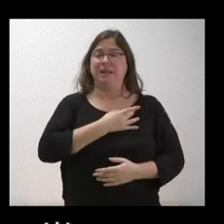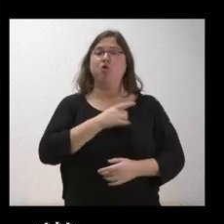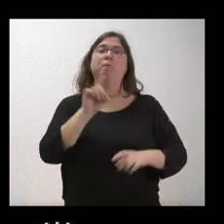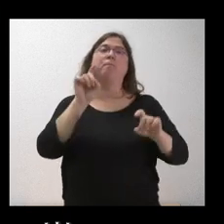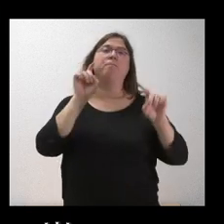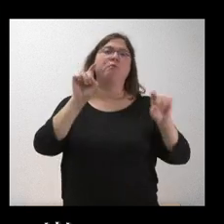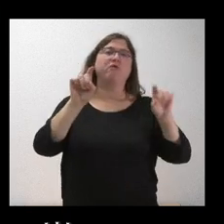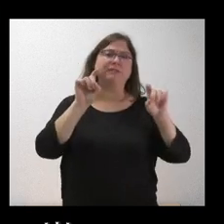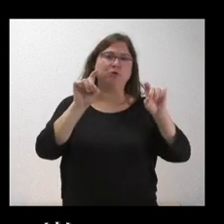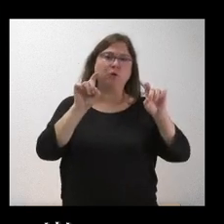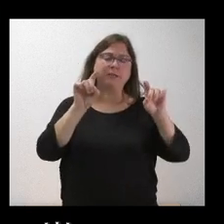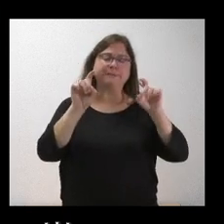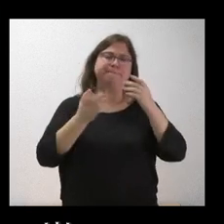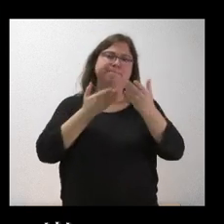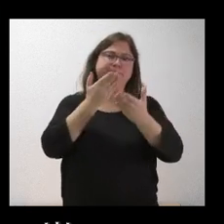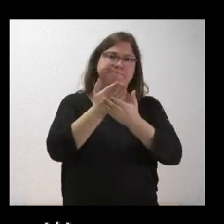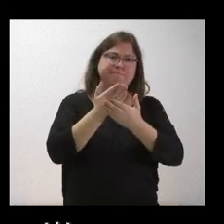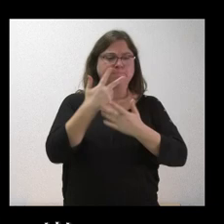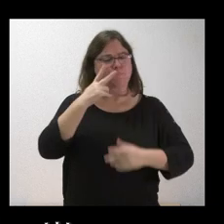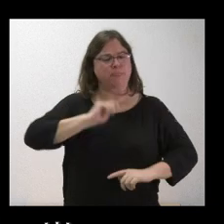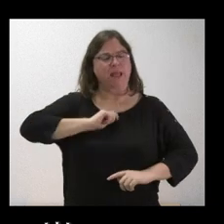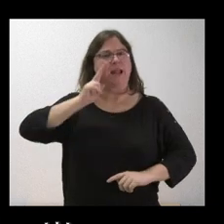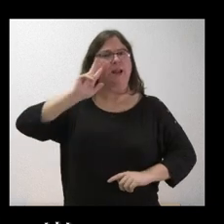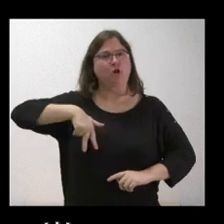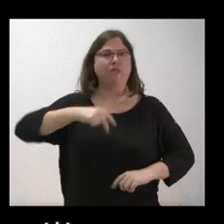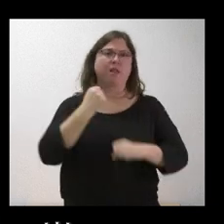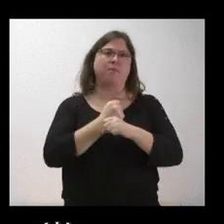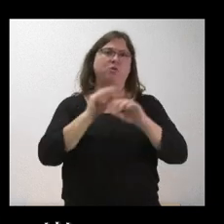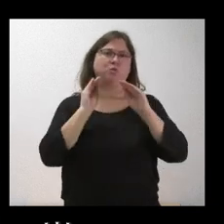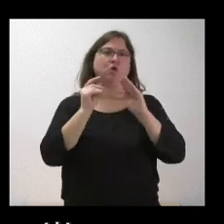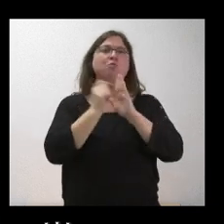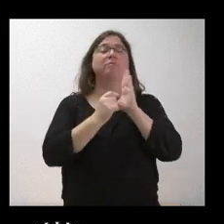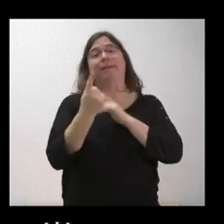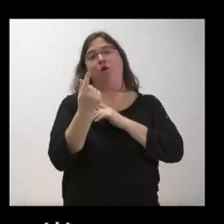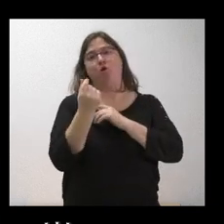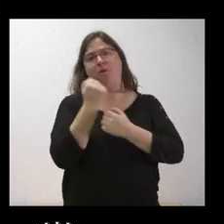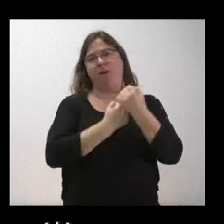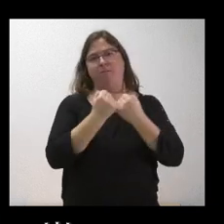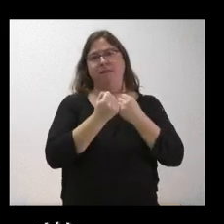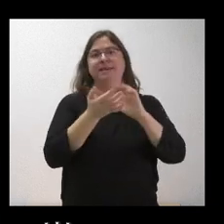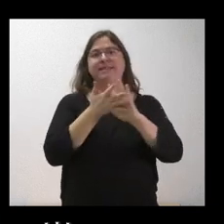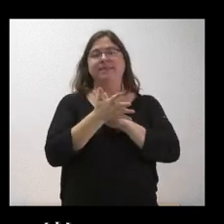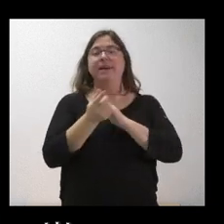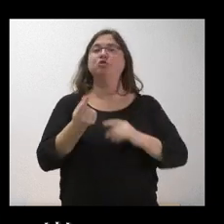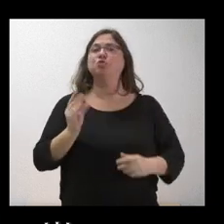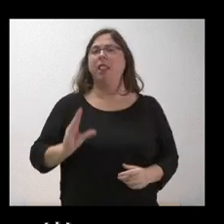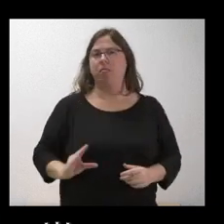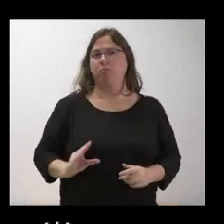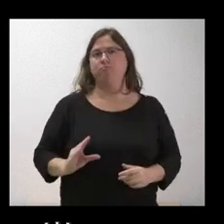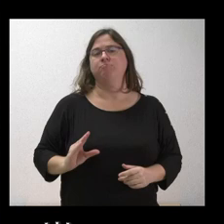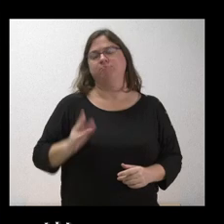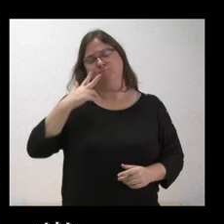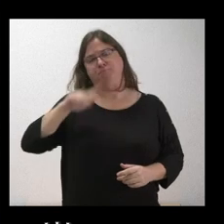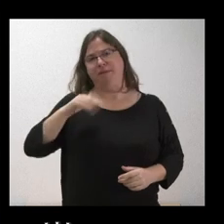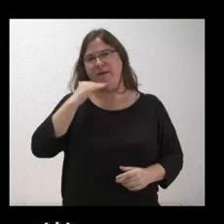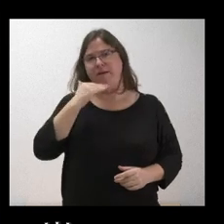demandado que de alguna manera se les reconozca su labor desde el punto de vista económico es de Sí desde el salario que cobran